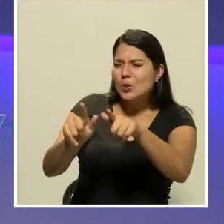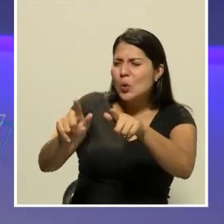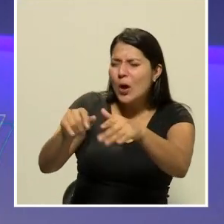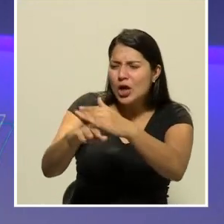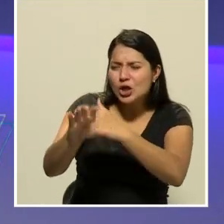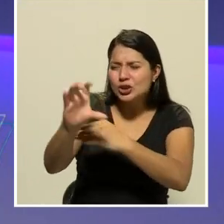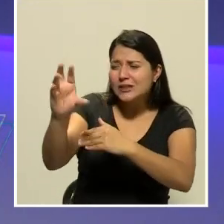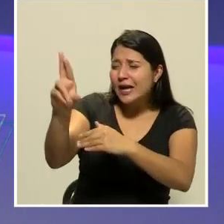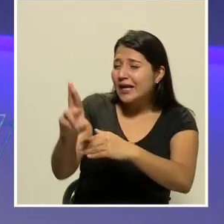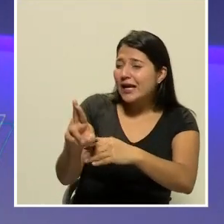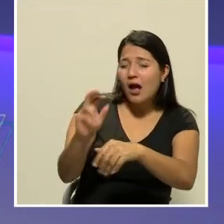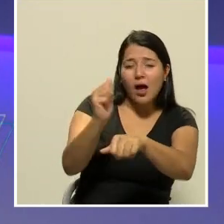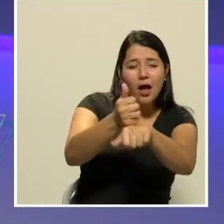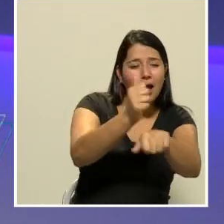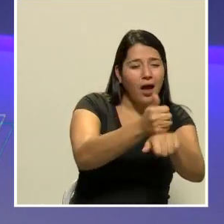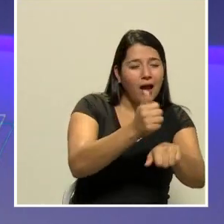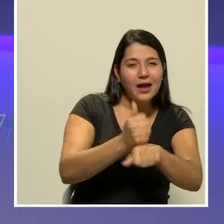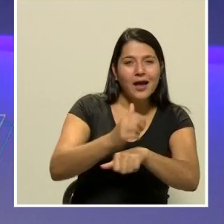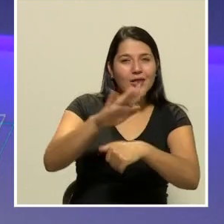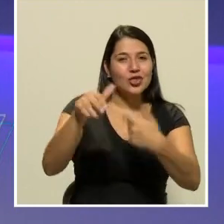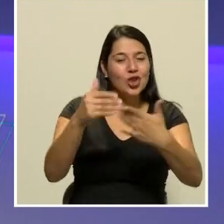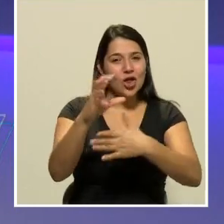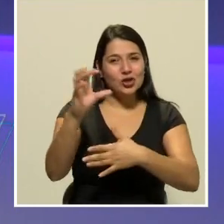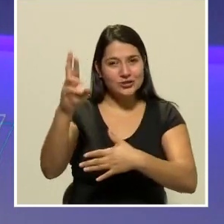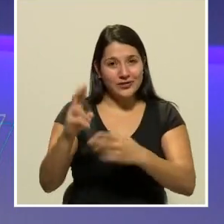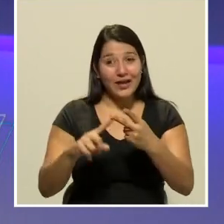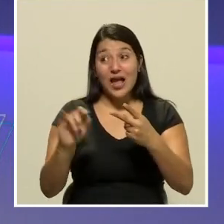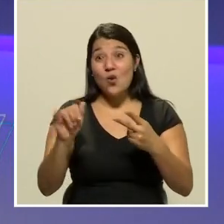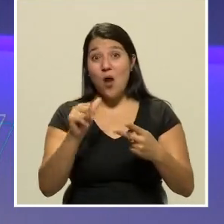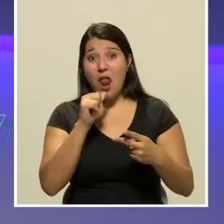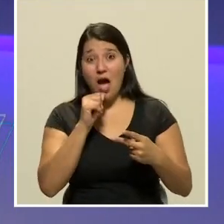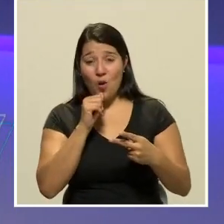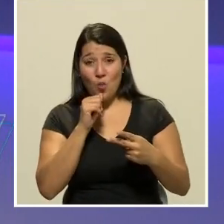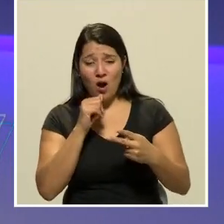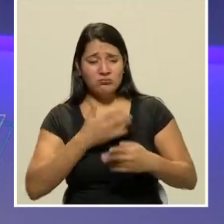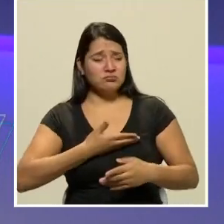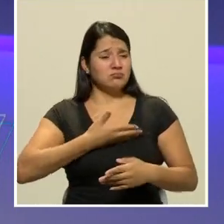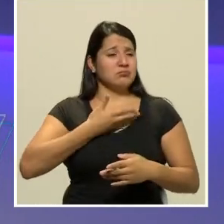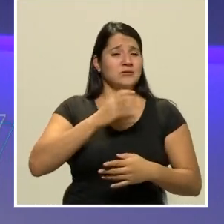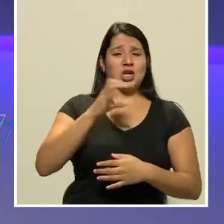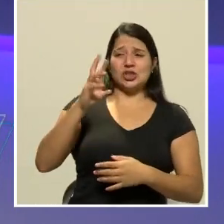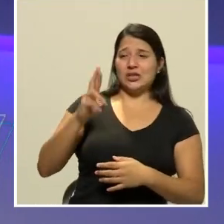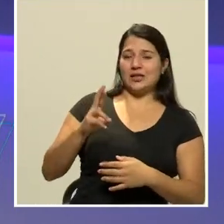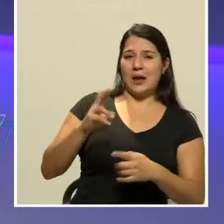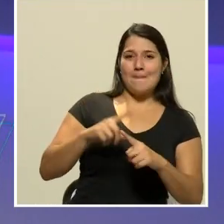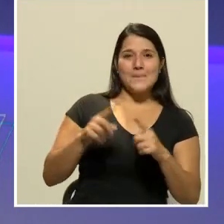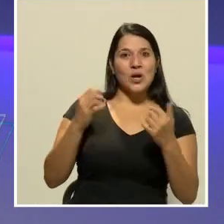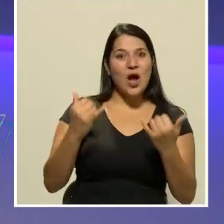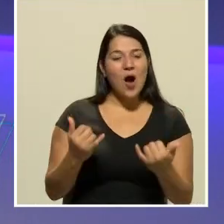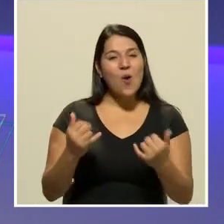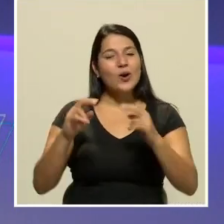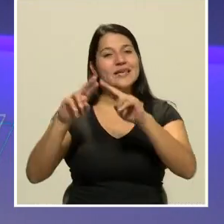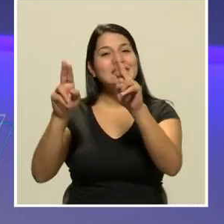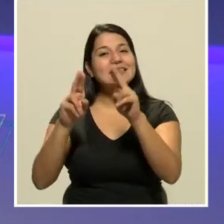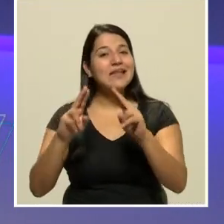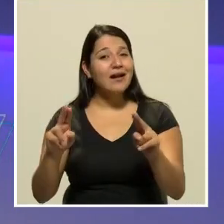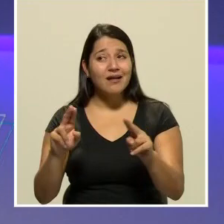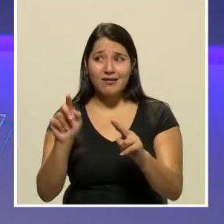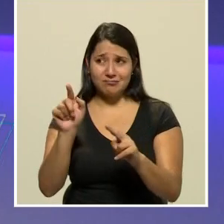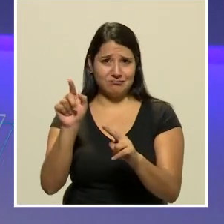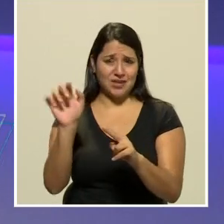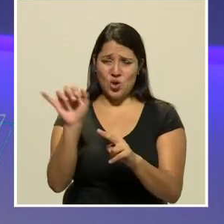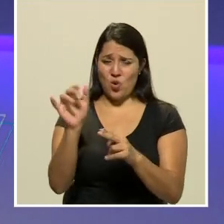país. Lo mismo pasaba con el agua potable. Hoy Internet es el equivalente en servicios